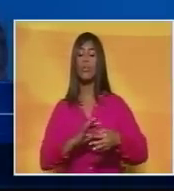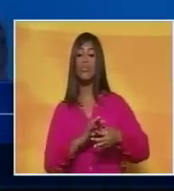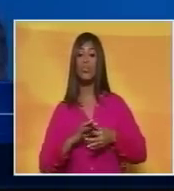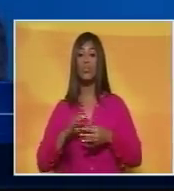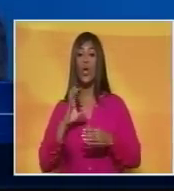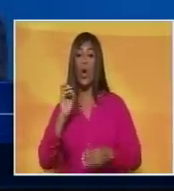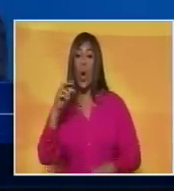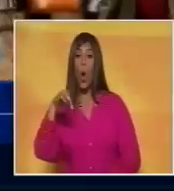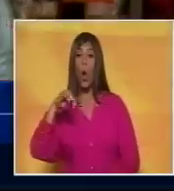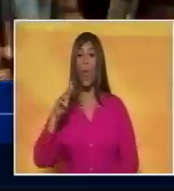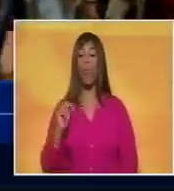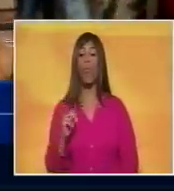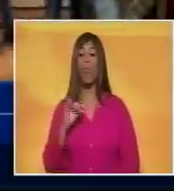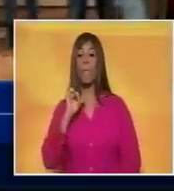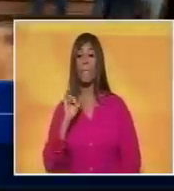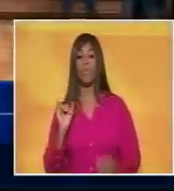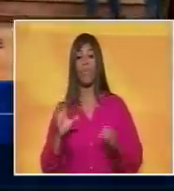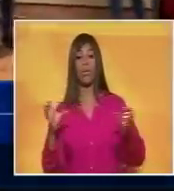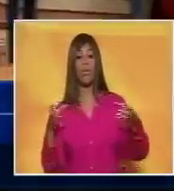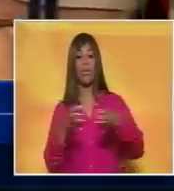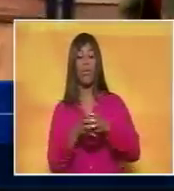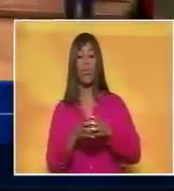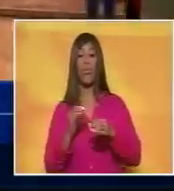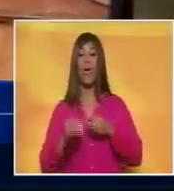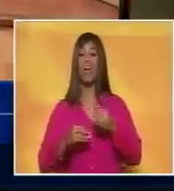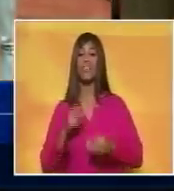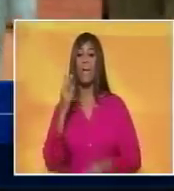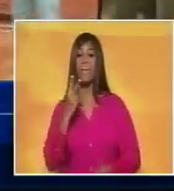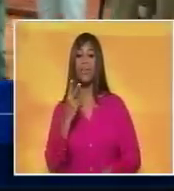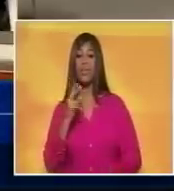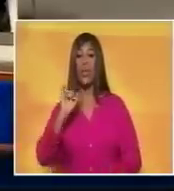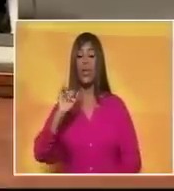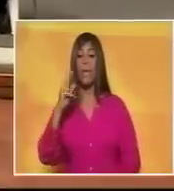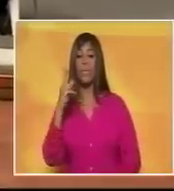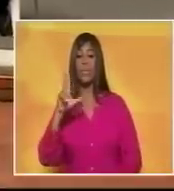Común indicaron que dicha reunión se celebrará el 22